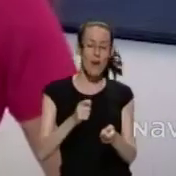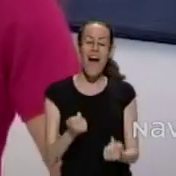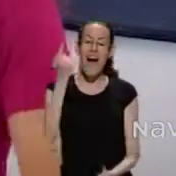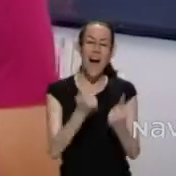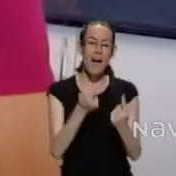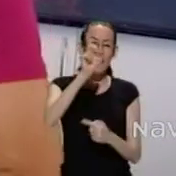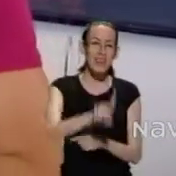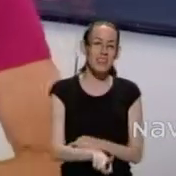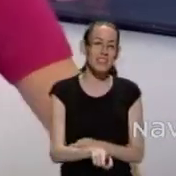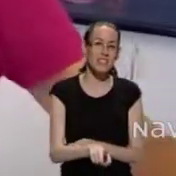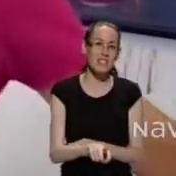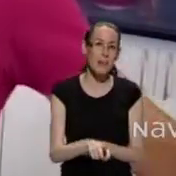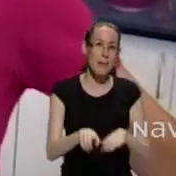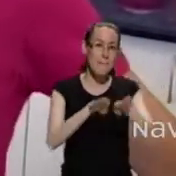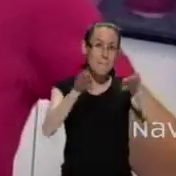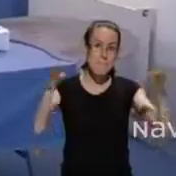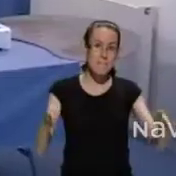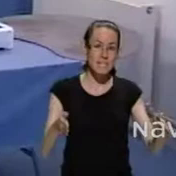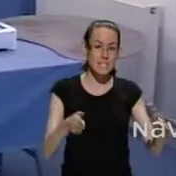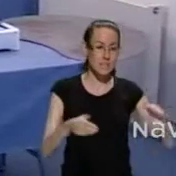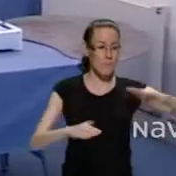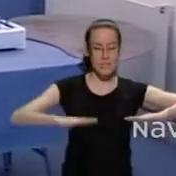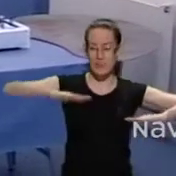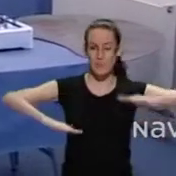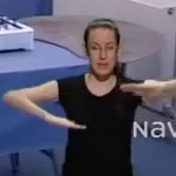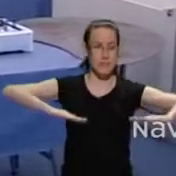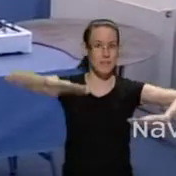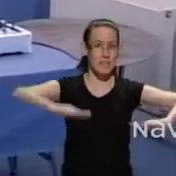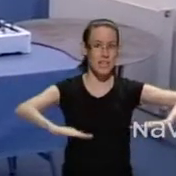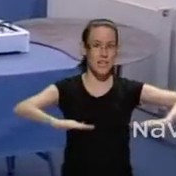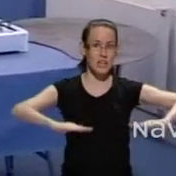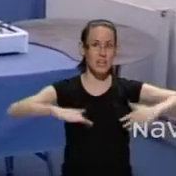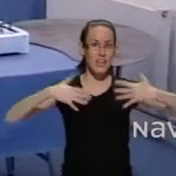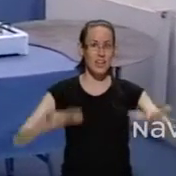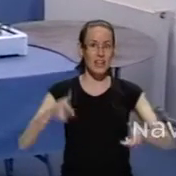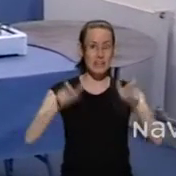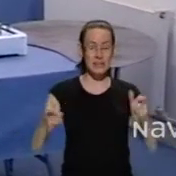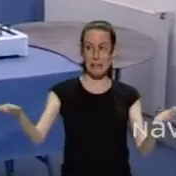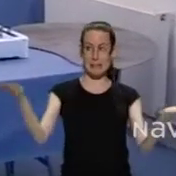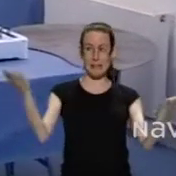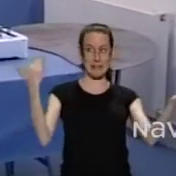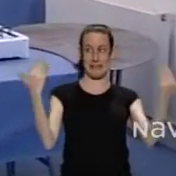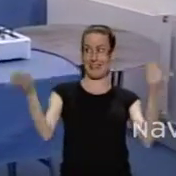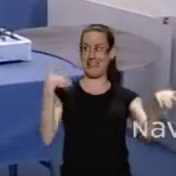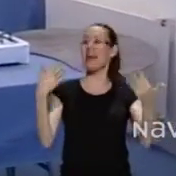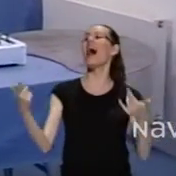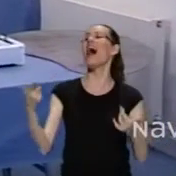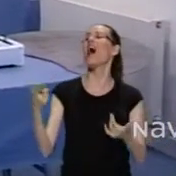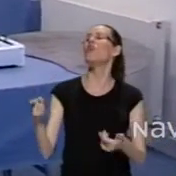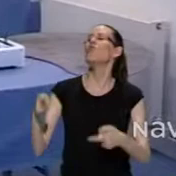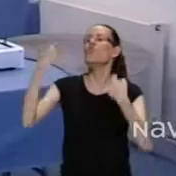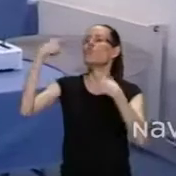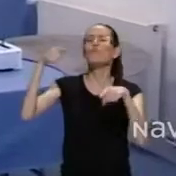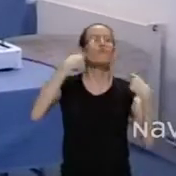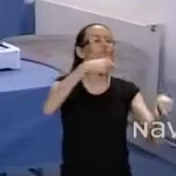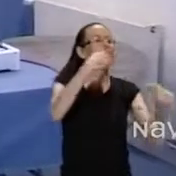lo que hago es montar mesas y es las personas que vienen las que cocinan. Entonces, depende del grupo, monto dos